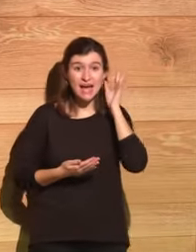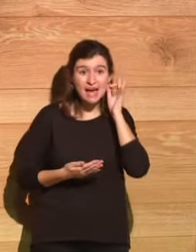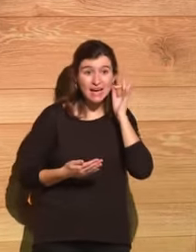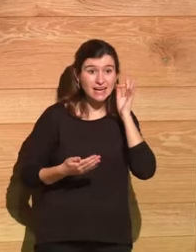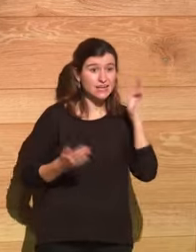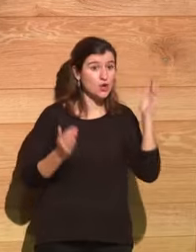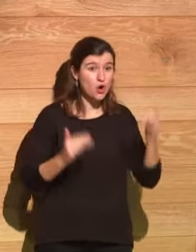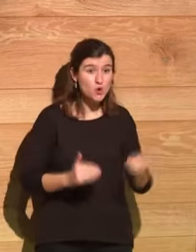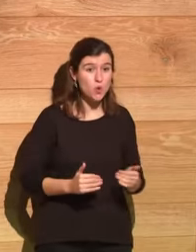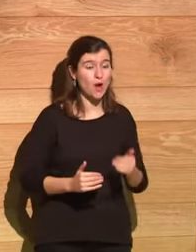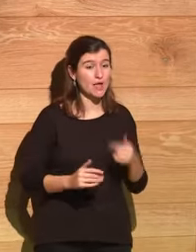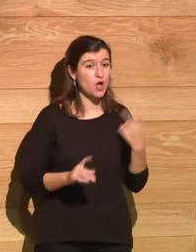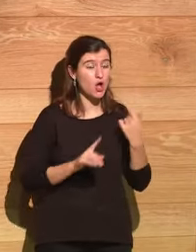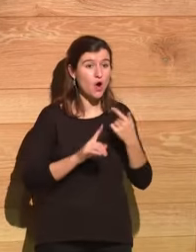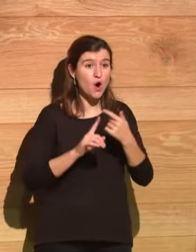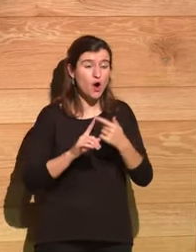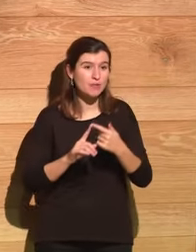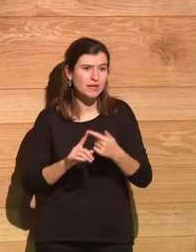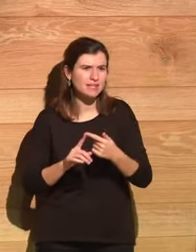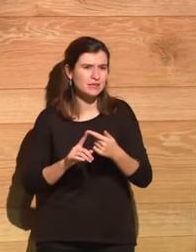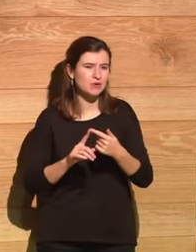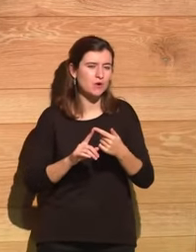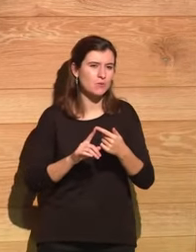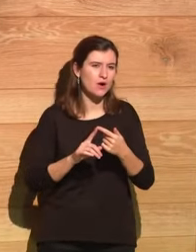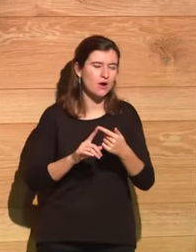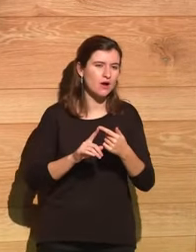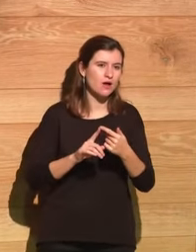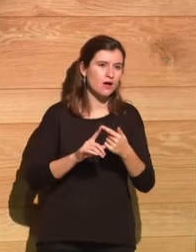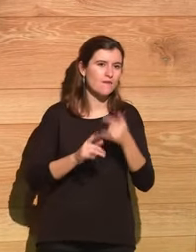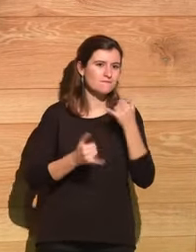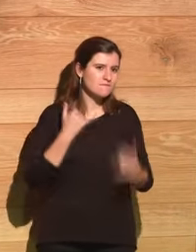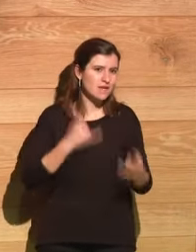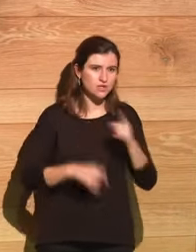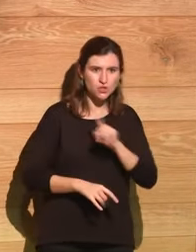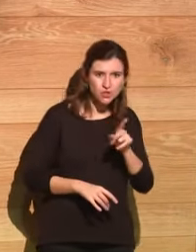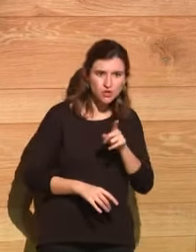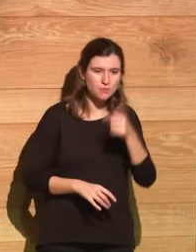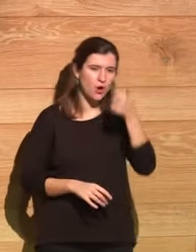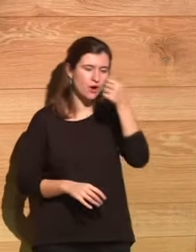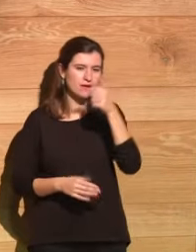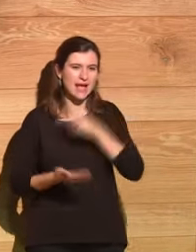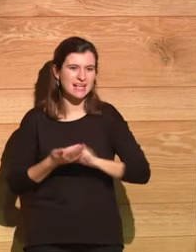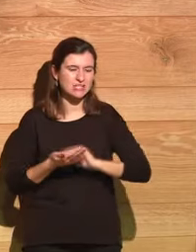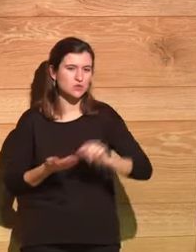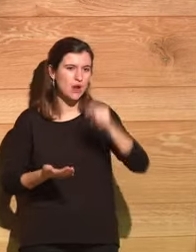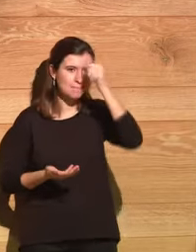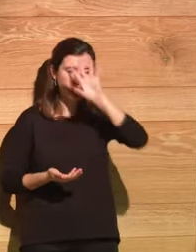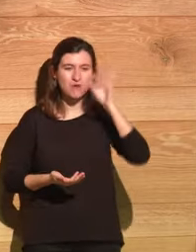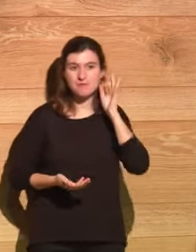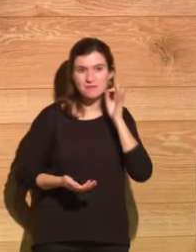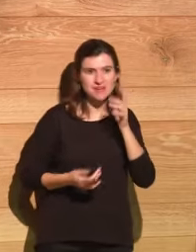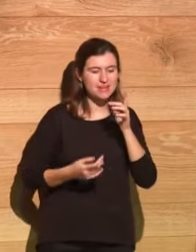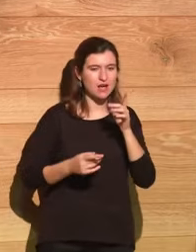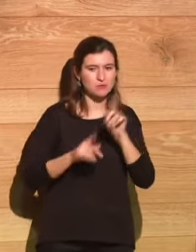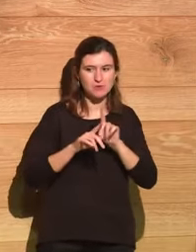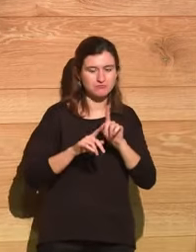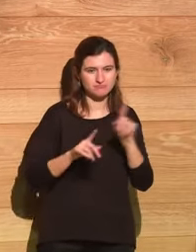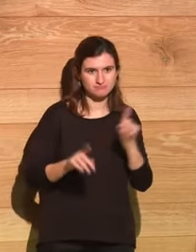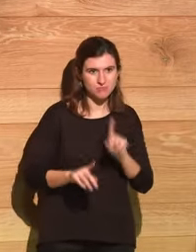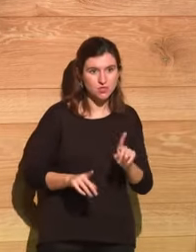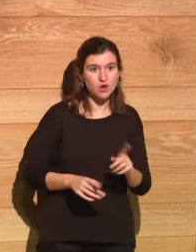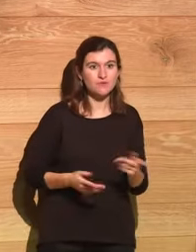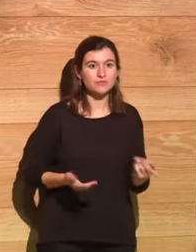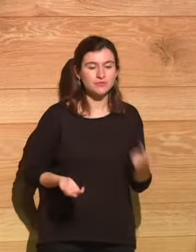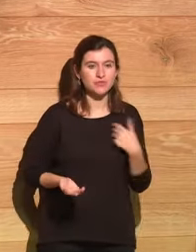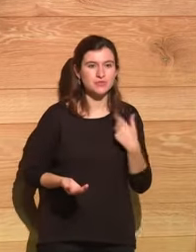caer en esas cosas de si hay una escritura femenina y una escritura masculina. Yo creo que esta frase de Chazel va un poco también en